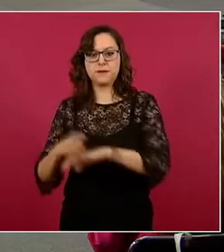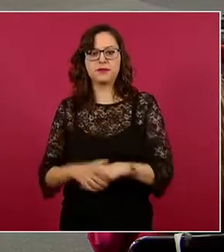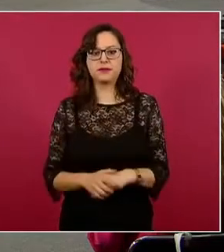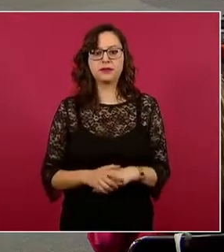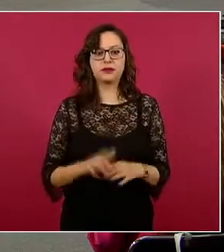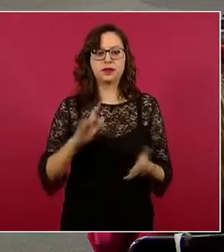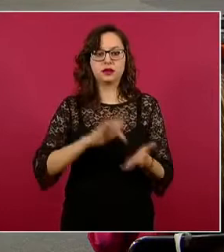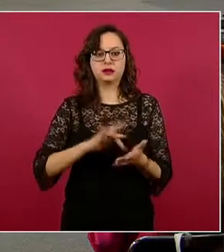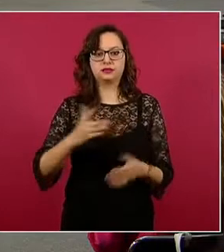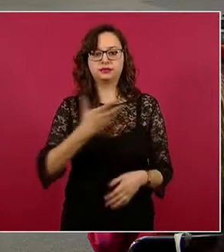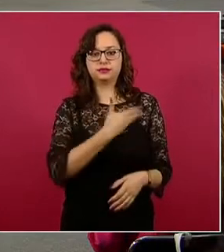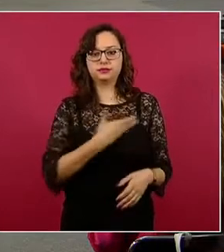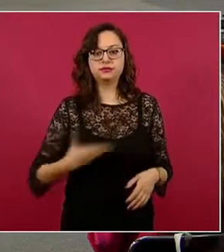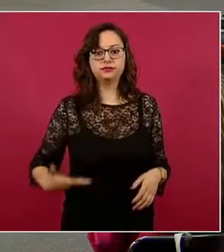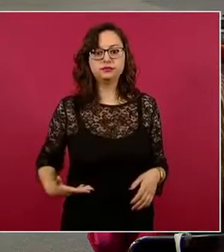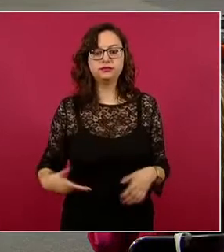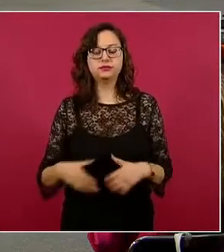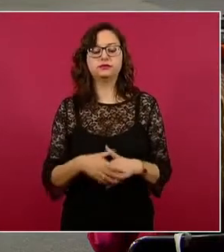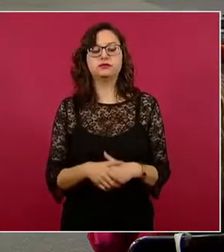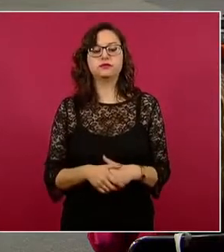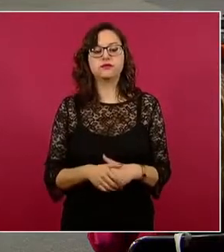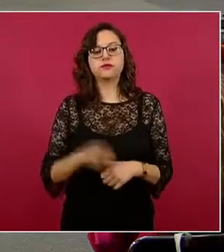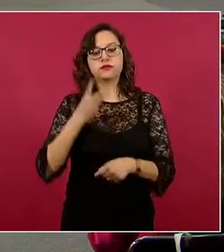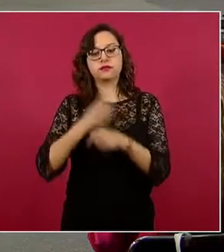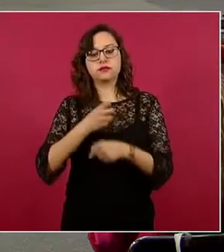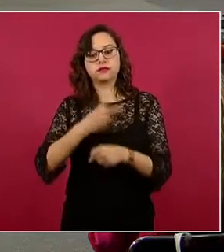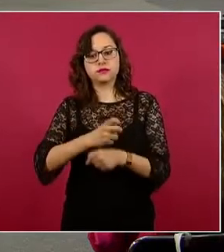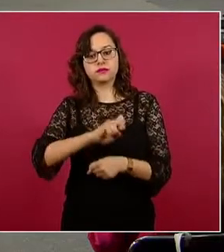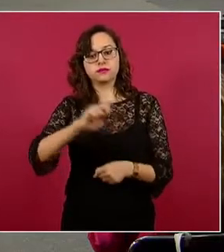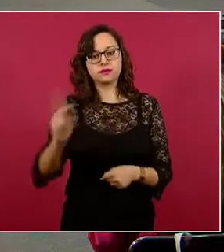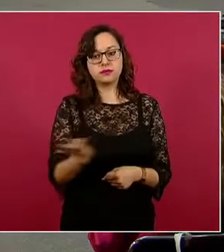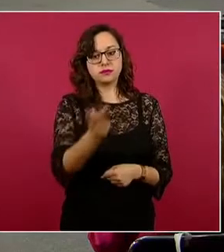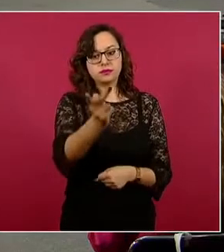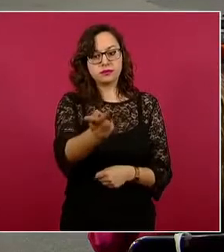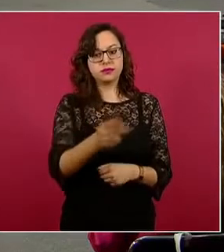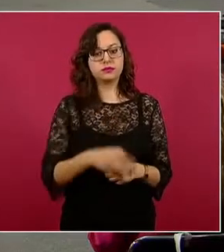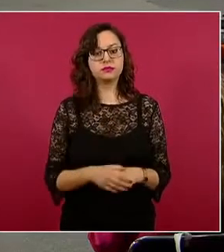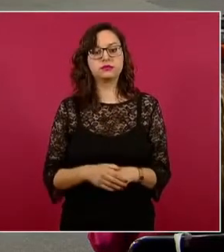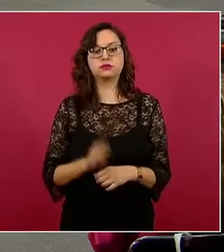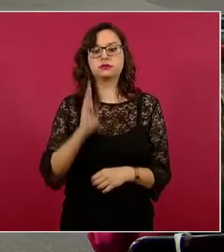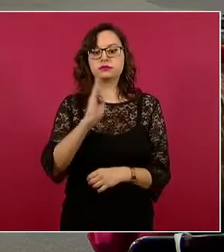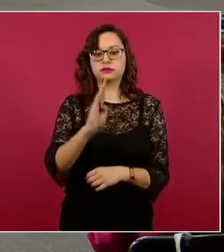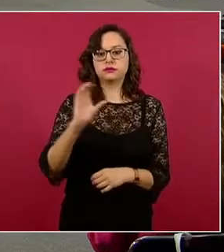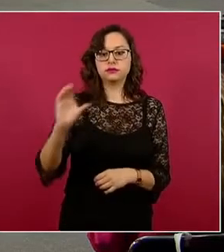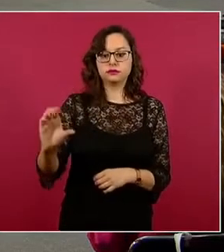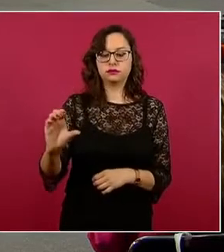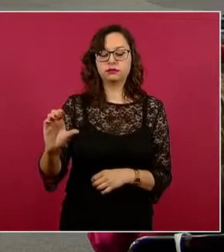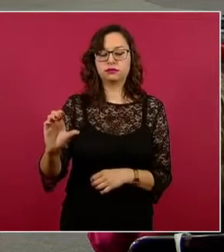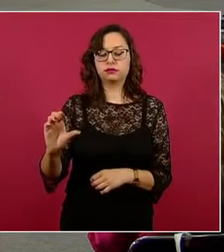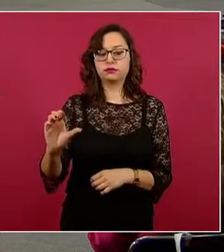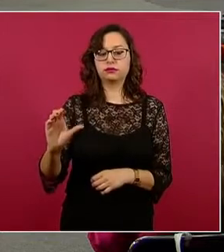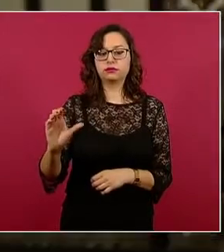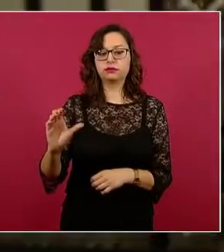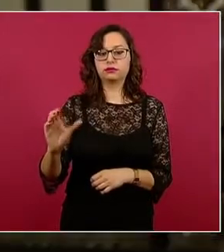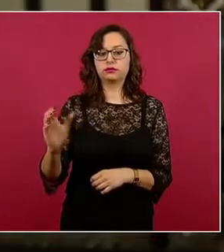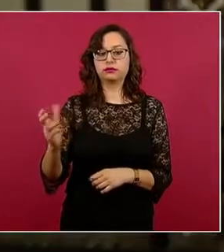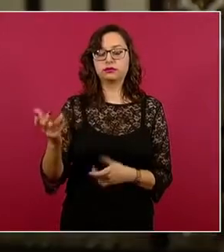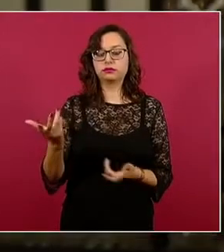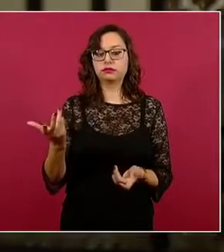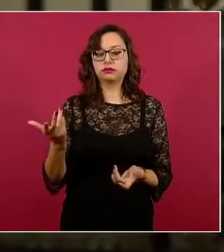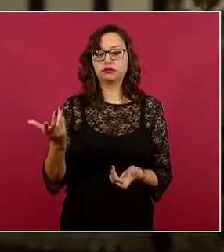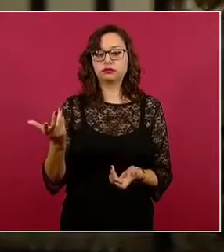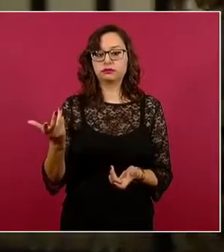presidente. Gracias, presidente. En una segunda pregunta, en Baja California se acaba de retirar